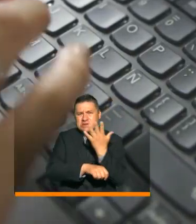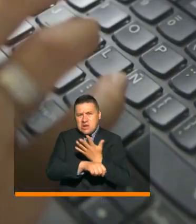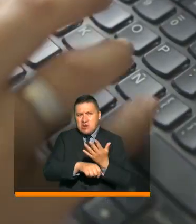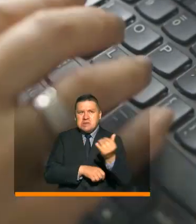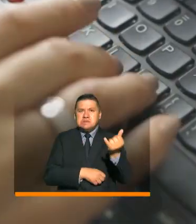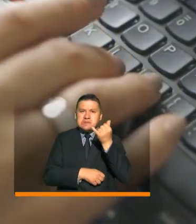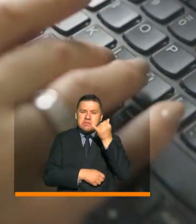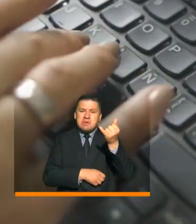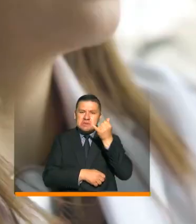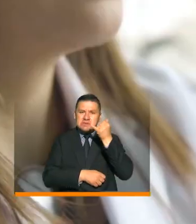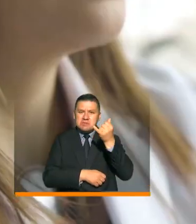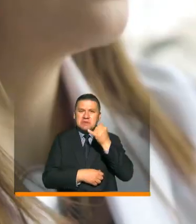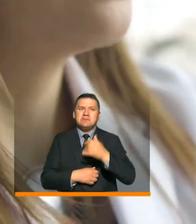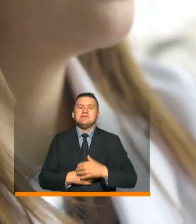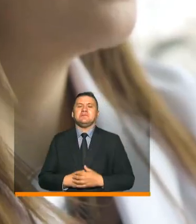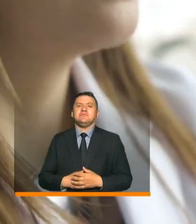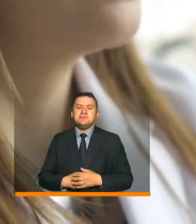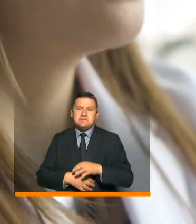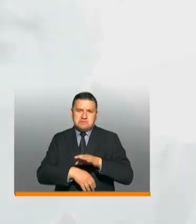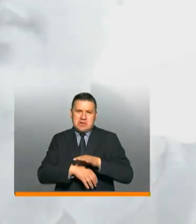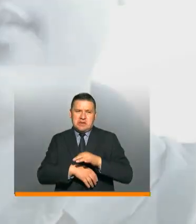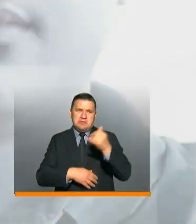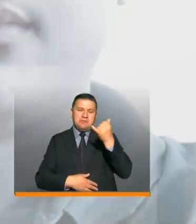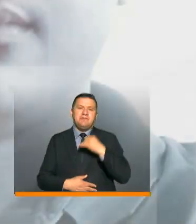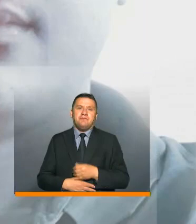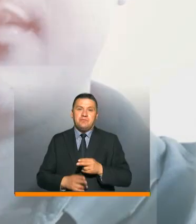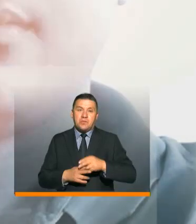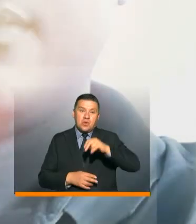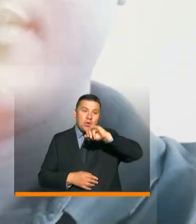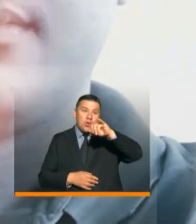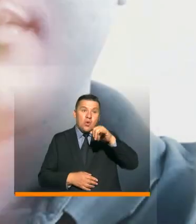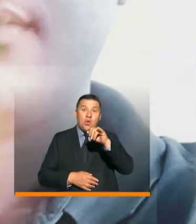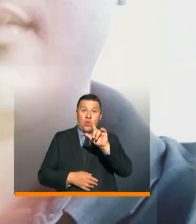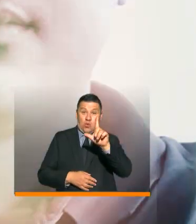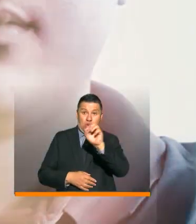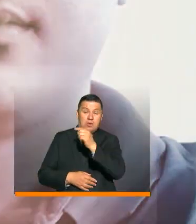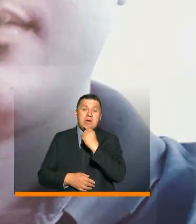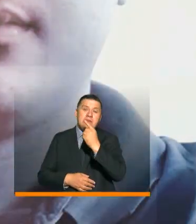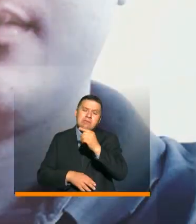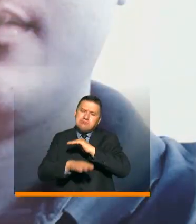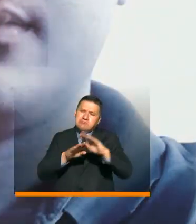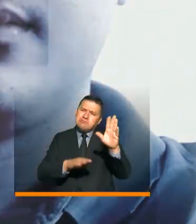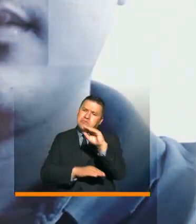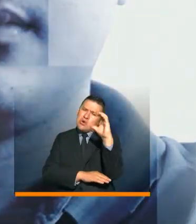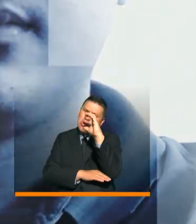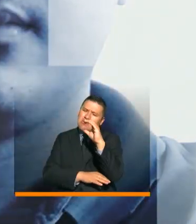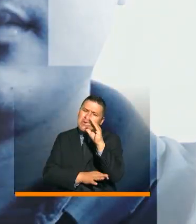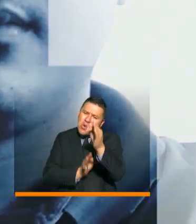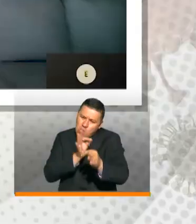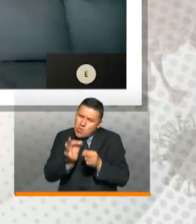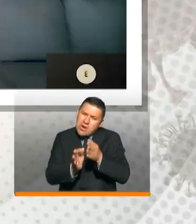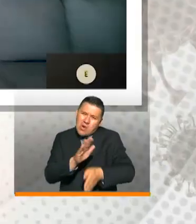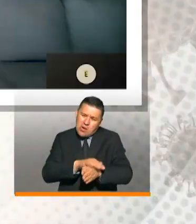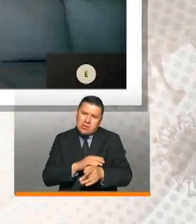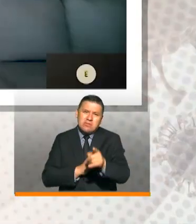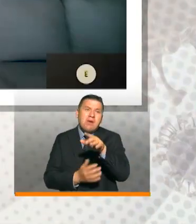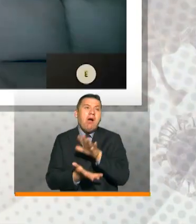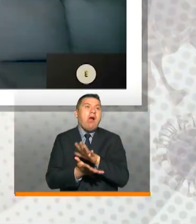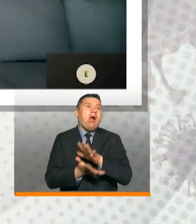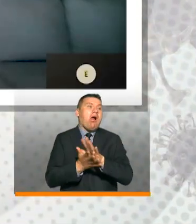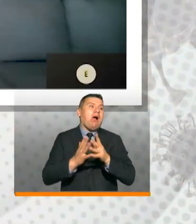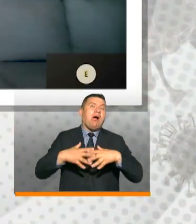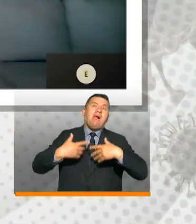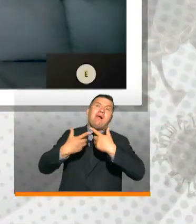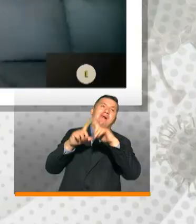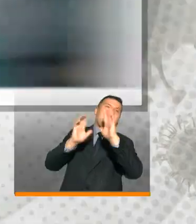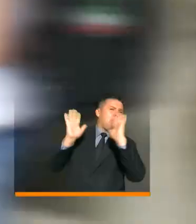llamaba el médico. Julio invita a los colombianos a seguir cuidándose. No se relajen,